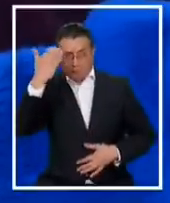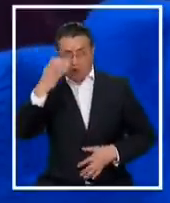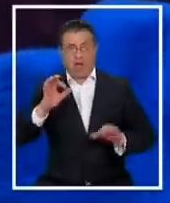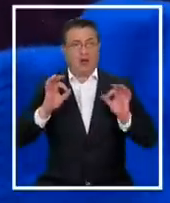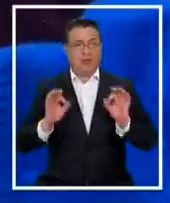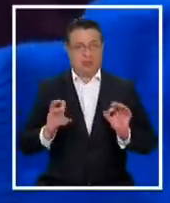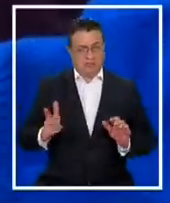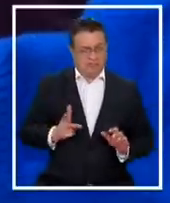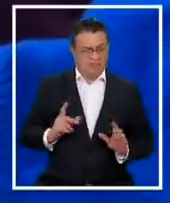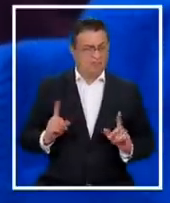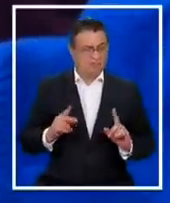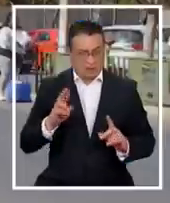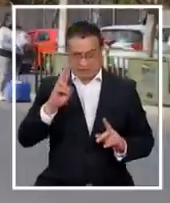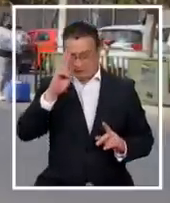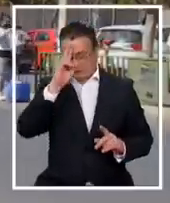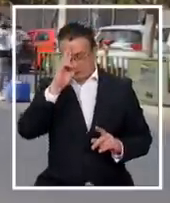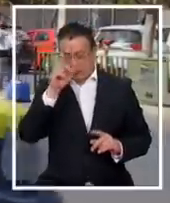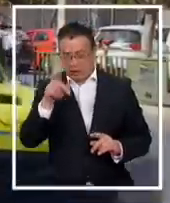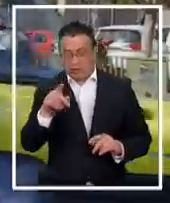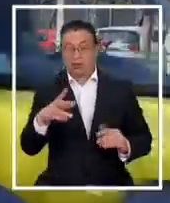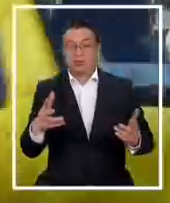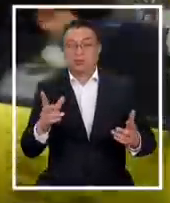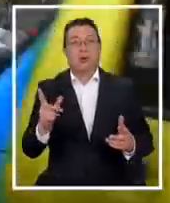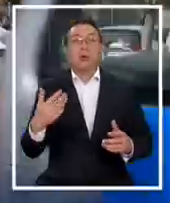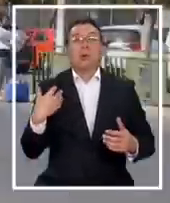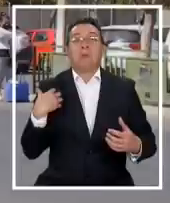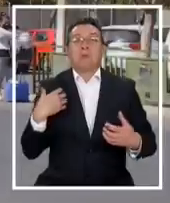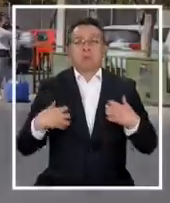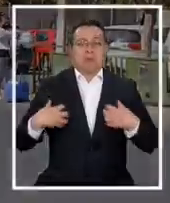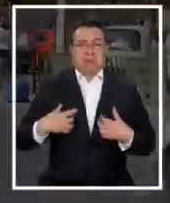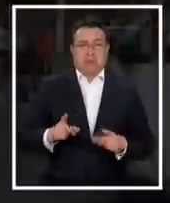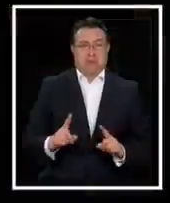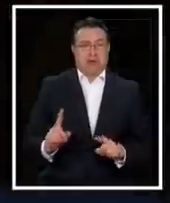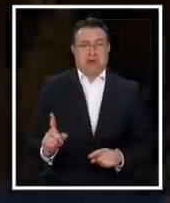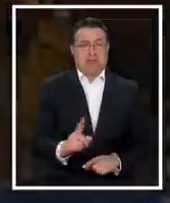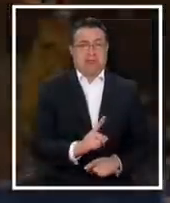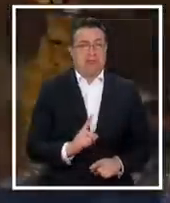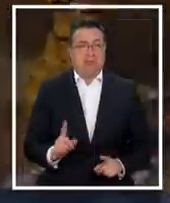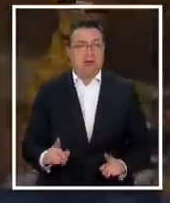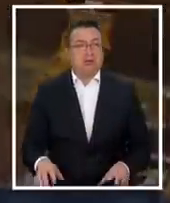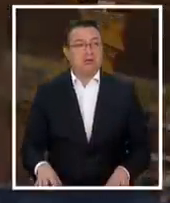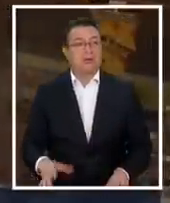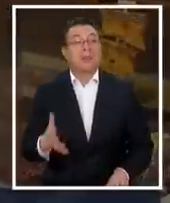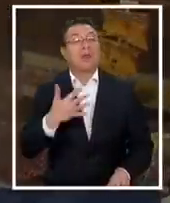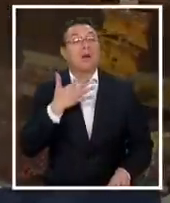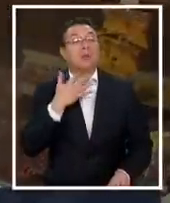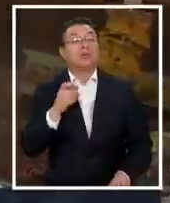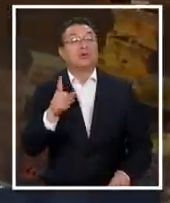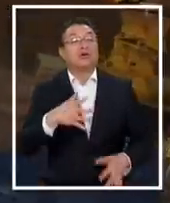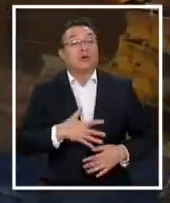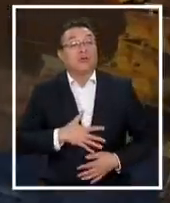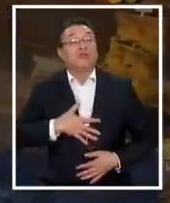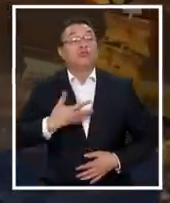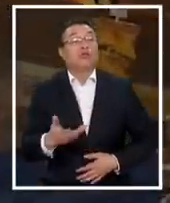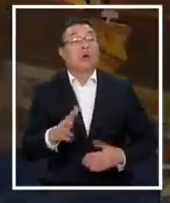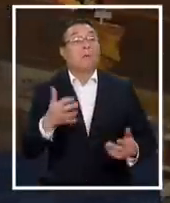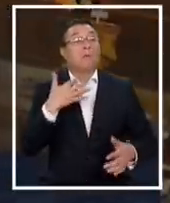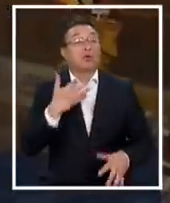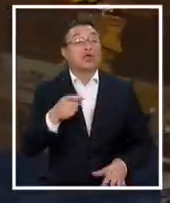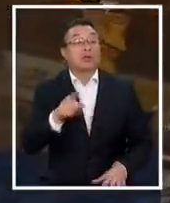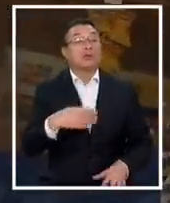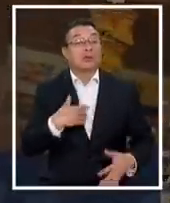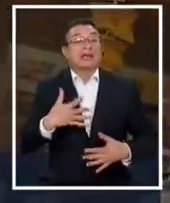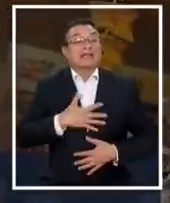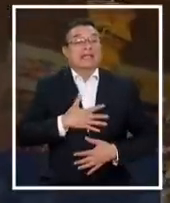poco ortodoxo para un médico, aunque eso pareciera no incomodar. ¿Y por qué vomitaste? ¿Por qué hiciste esa...? Porque